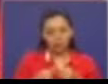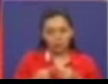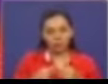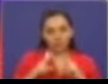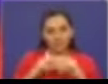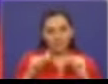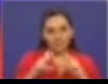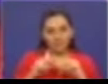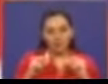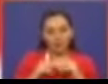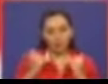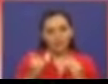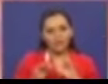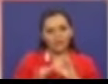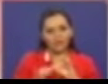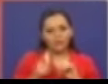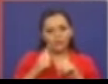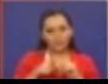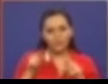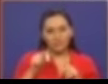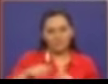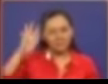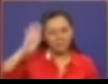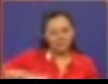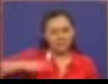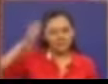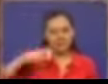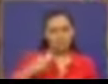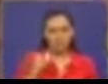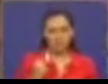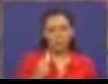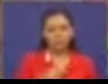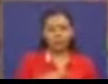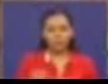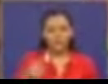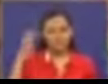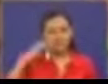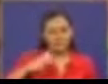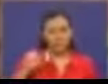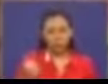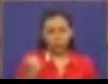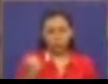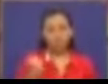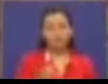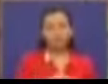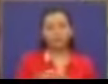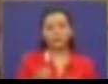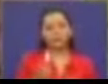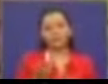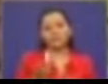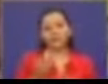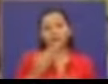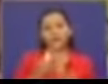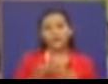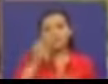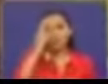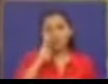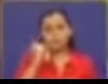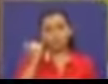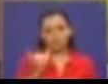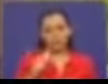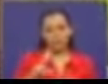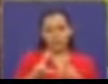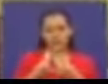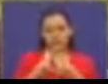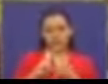seriamente afectada por la etapa diluviana, por la estación diluviana. Gracias a Dios, Napo ya cuenta con